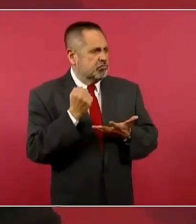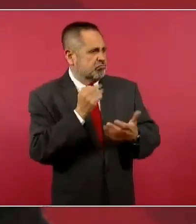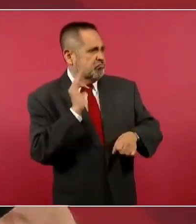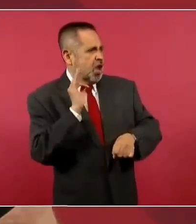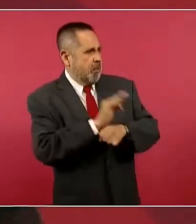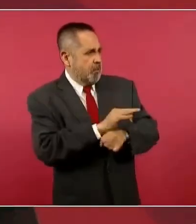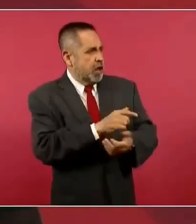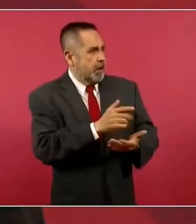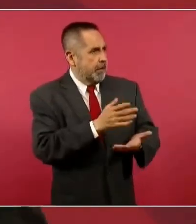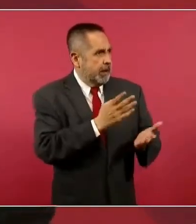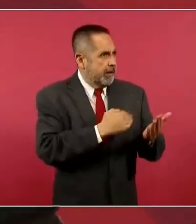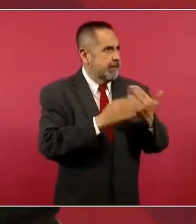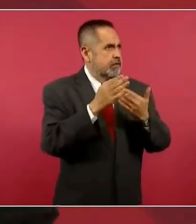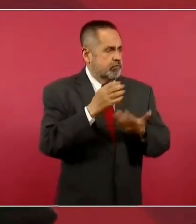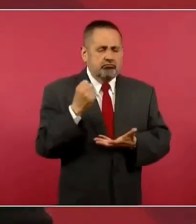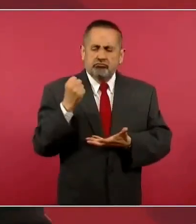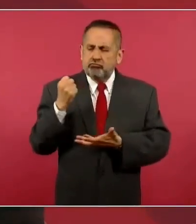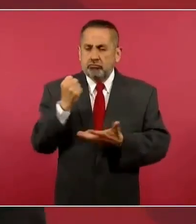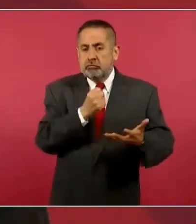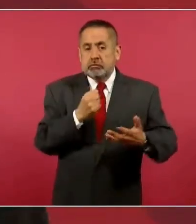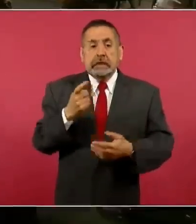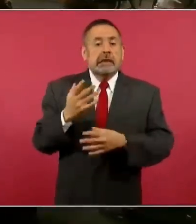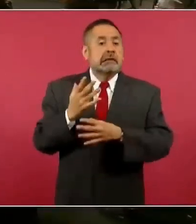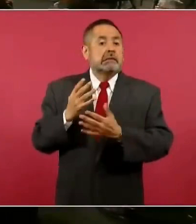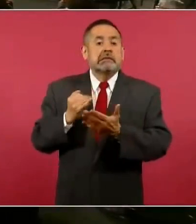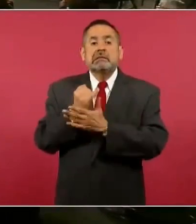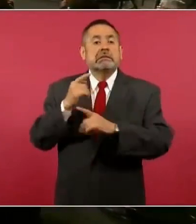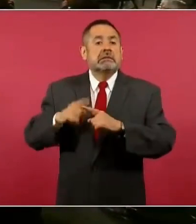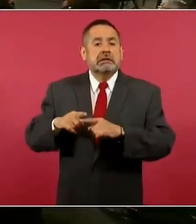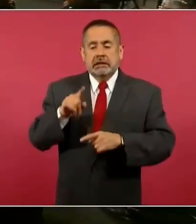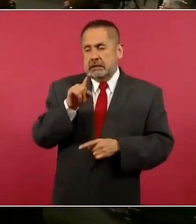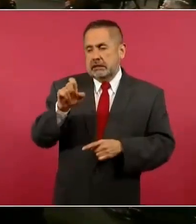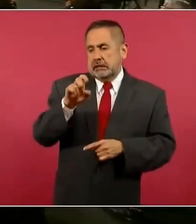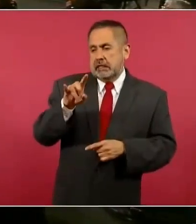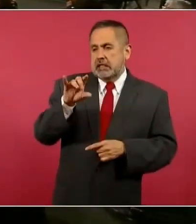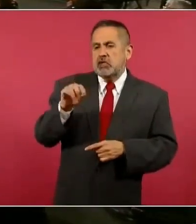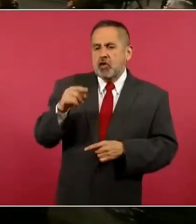Esa fue la decisión que tomó Zedillo.